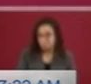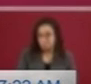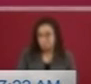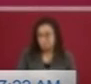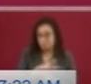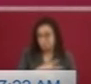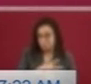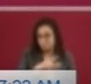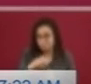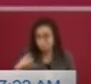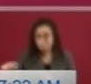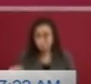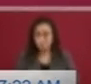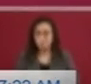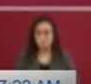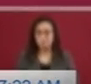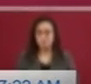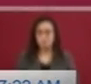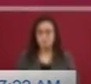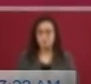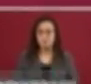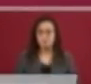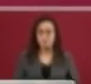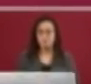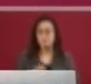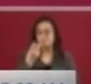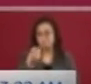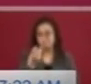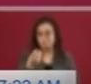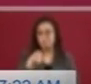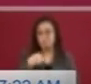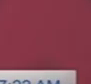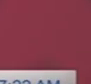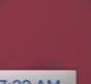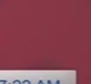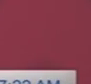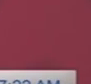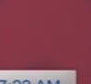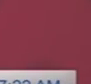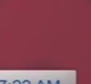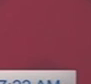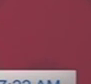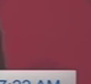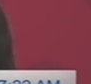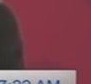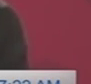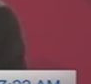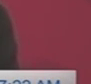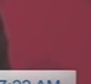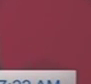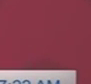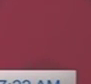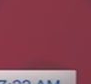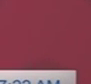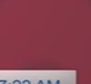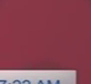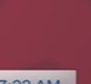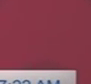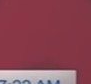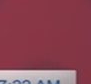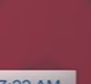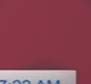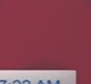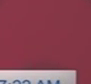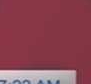con el pueblo jaime estaremos por supuesto dando cobertura a este mensaje del presidente lópez obrador para informar